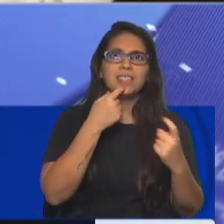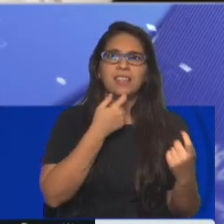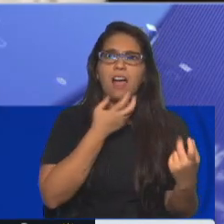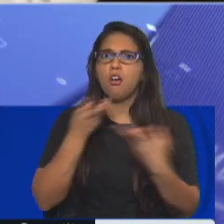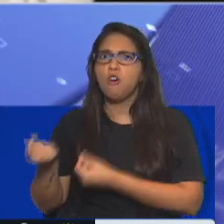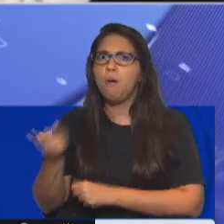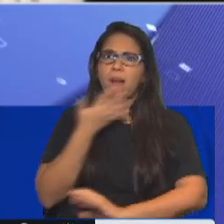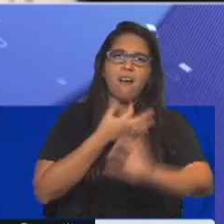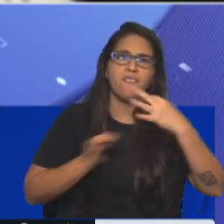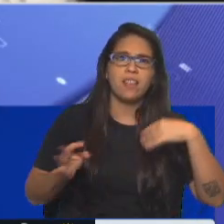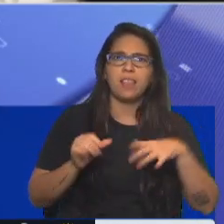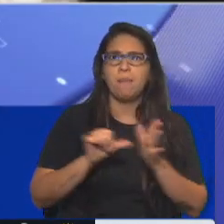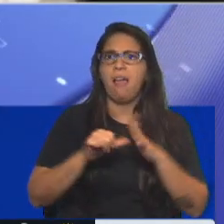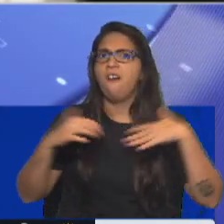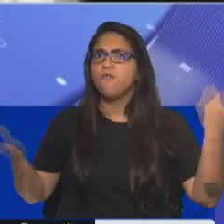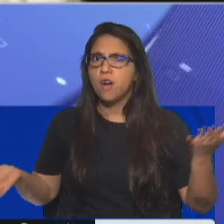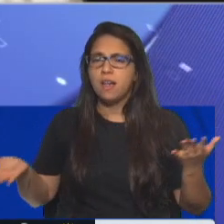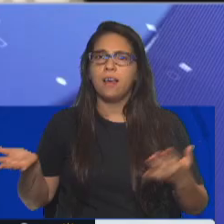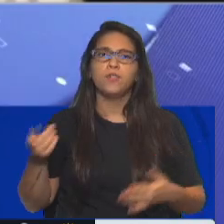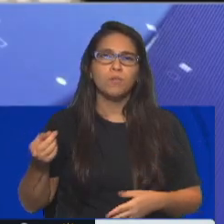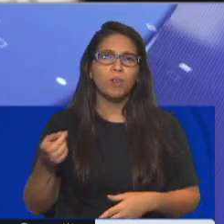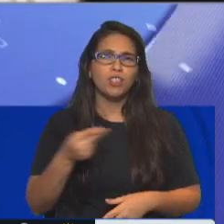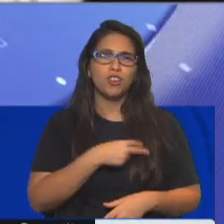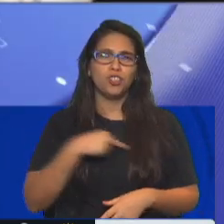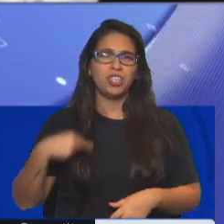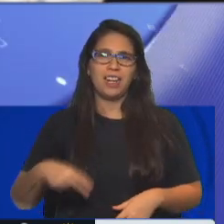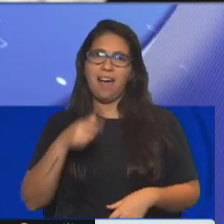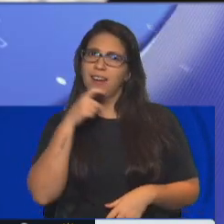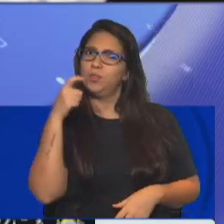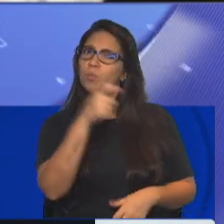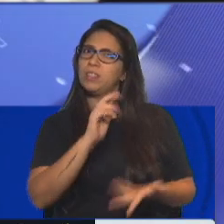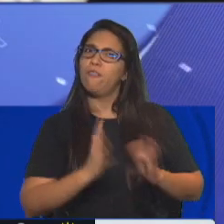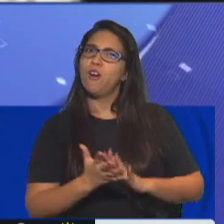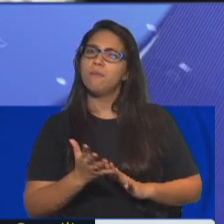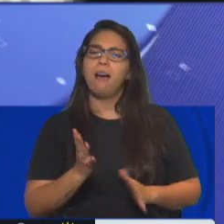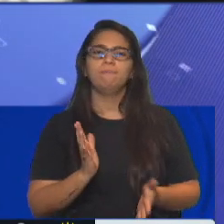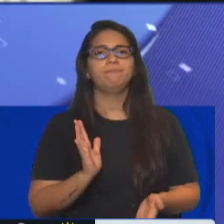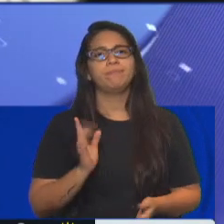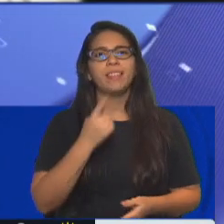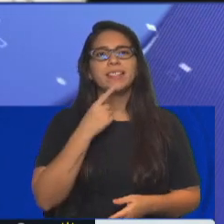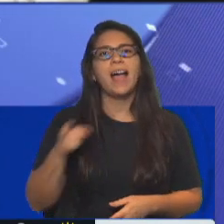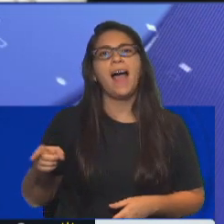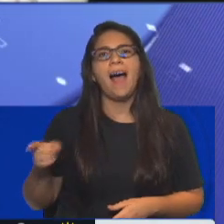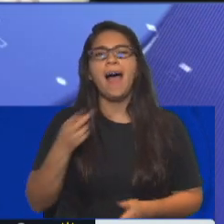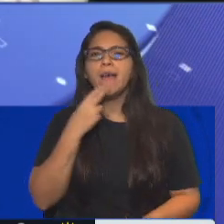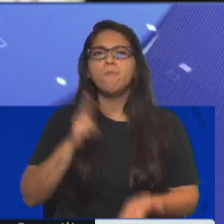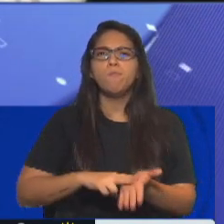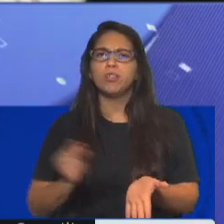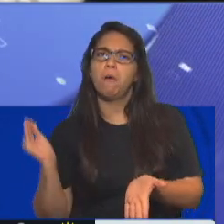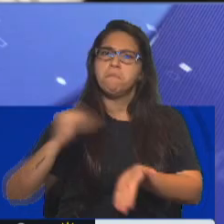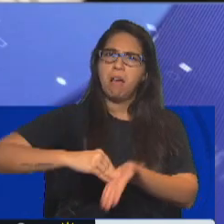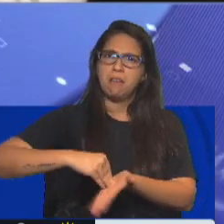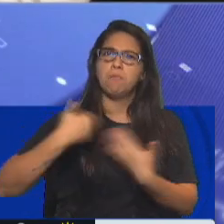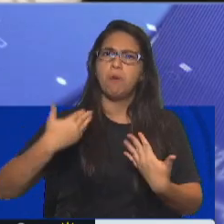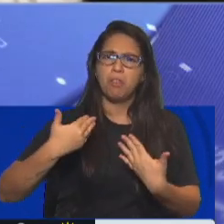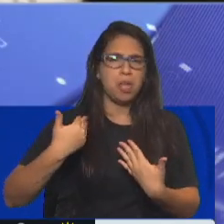esto tiene también que ver con la posible respuesta de una China que se decía mucho, bueno, podría haber sumado más aranceles y no lo hizo, digamos,